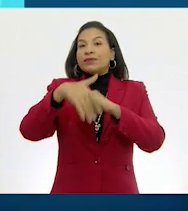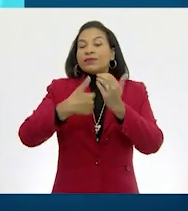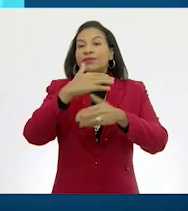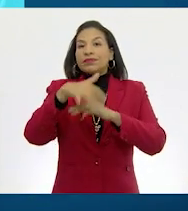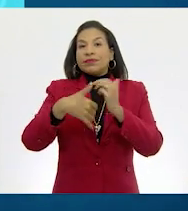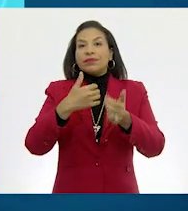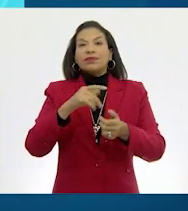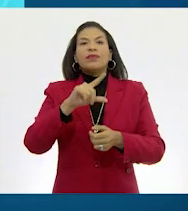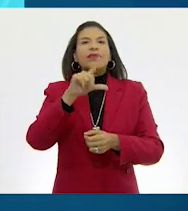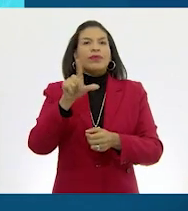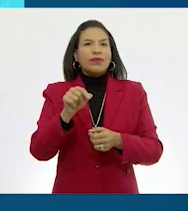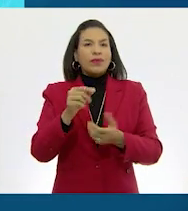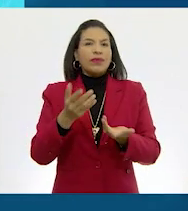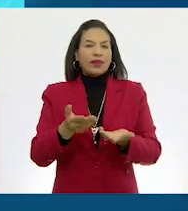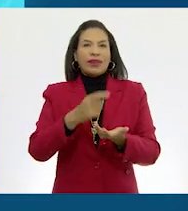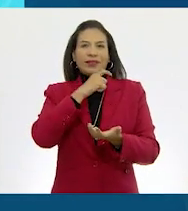agua.